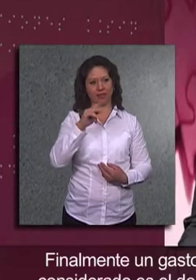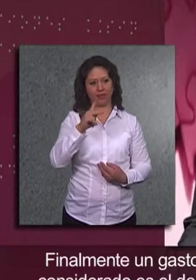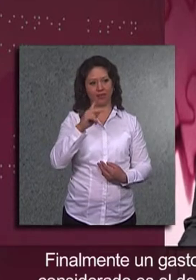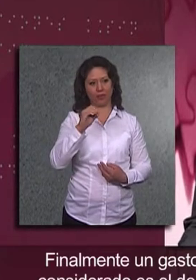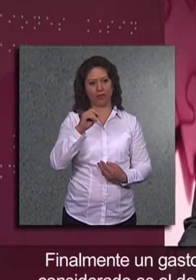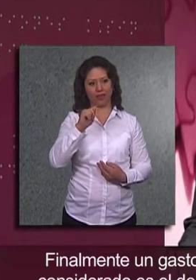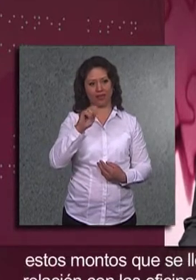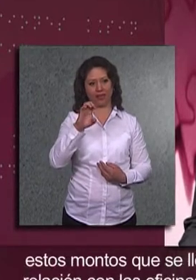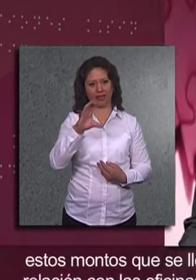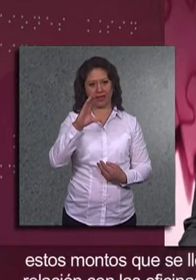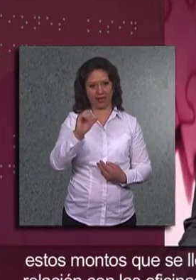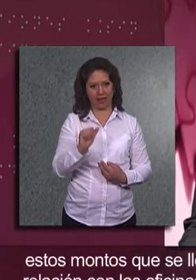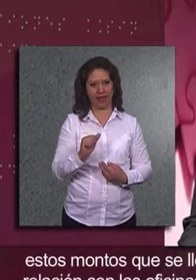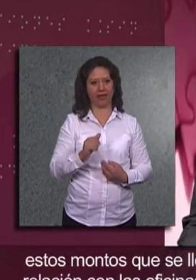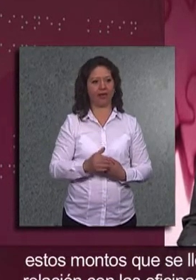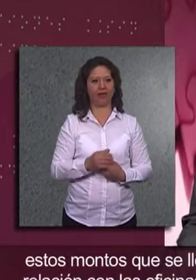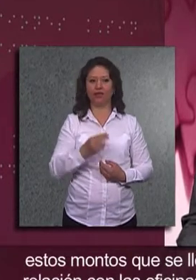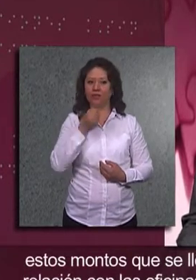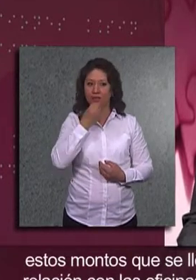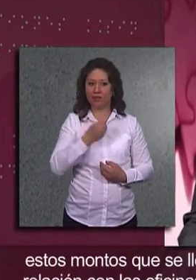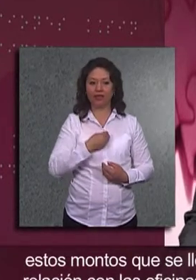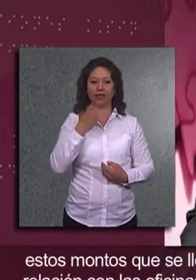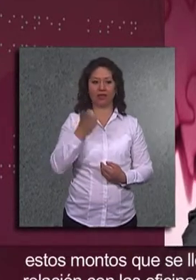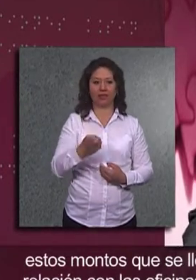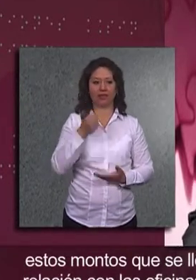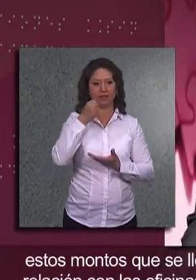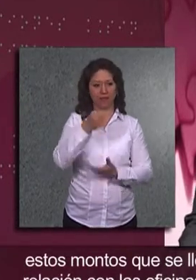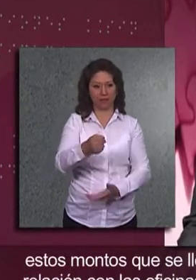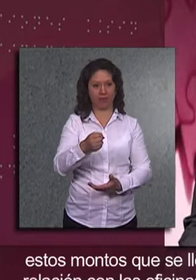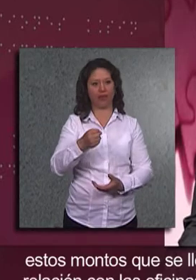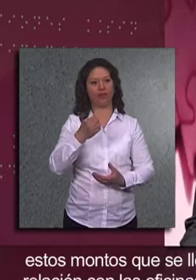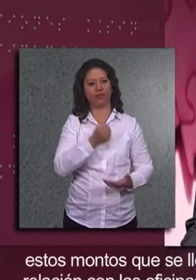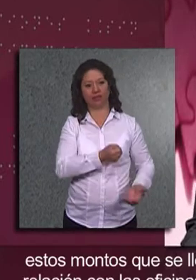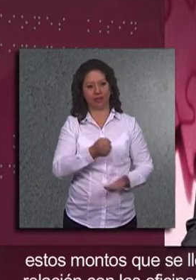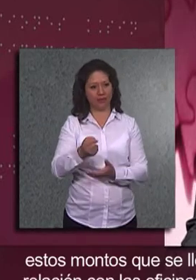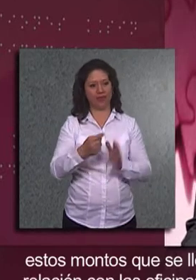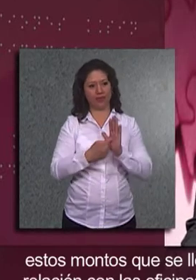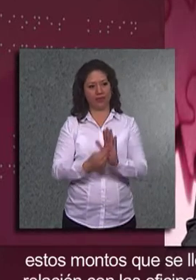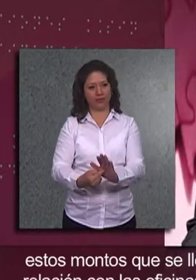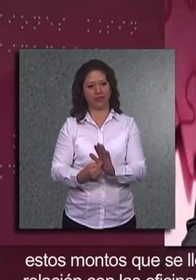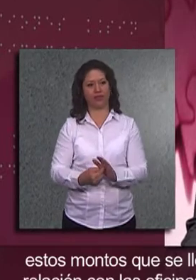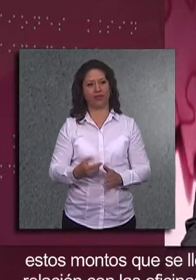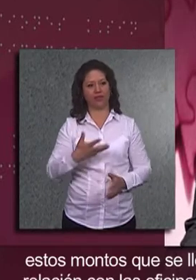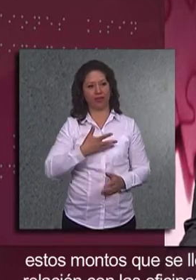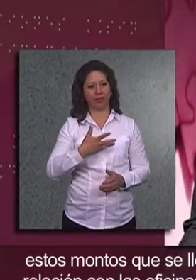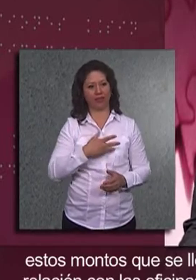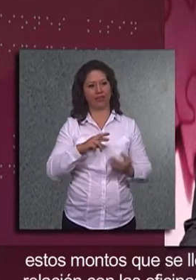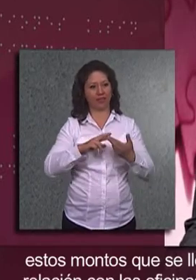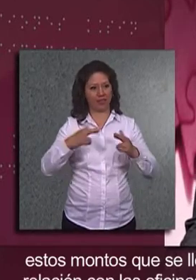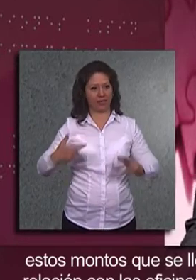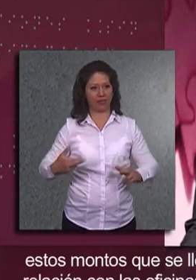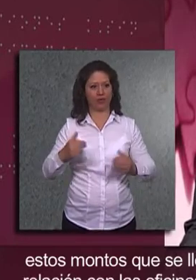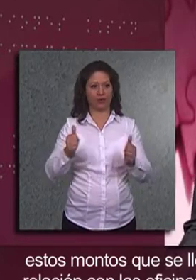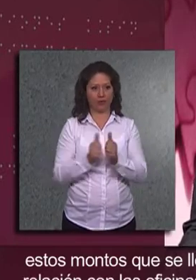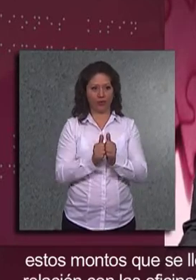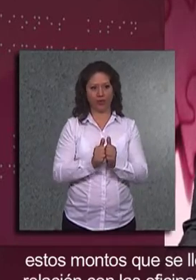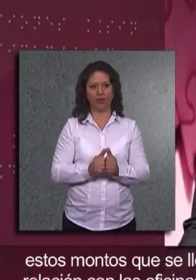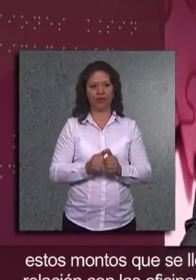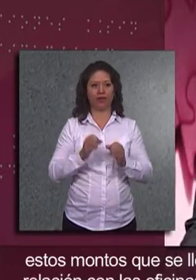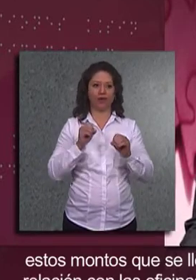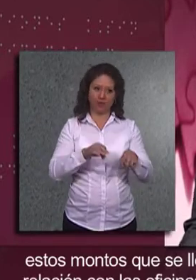aunque éstos en montos que se llegarán a reflejar tuvieran relación con